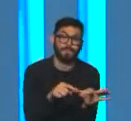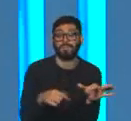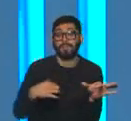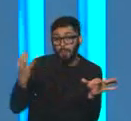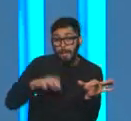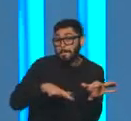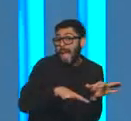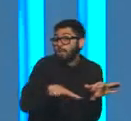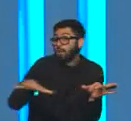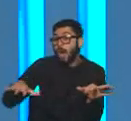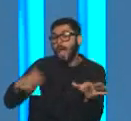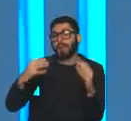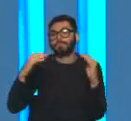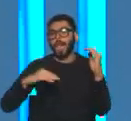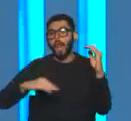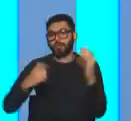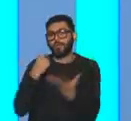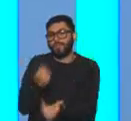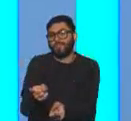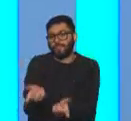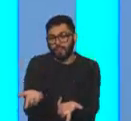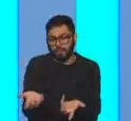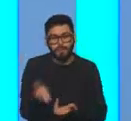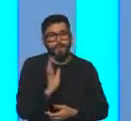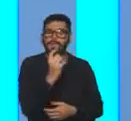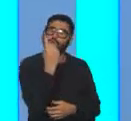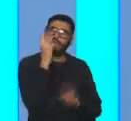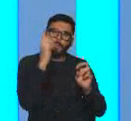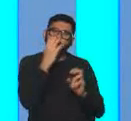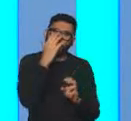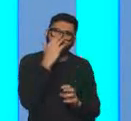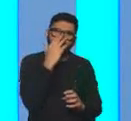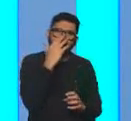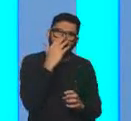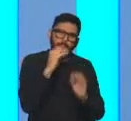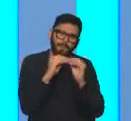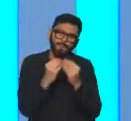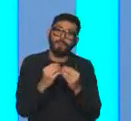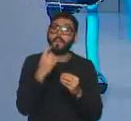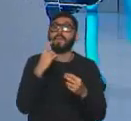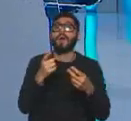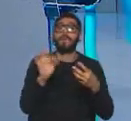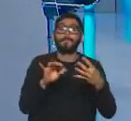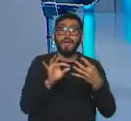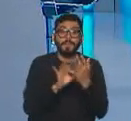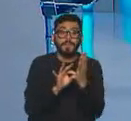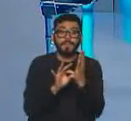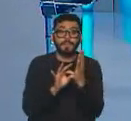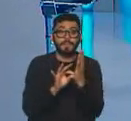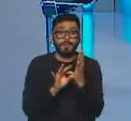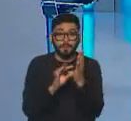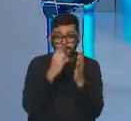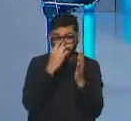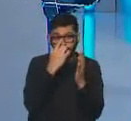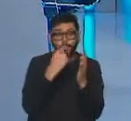menos porque va a seguir recibiendo subsidios. Acá hay un tema y una más y antes de cerrar. Dale, vamos con la última antes de que vayamos